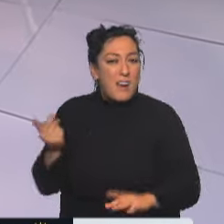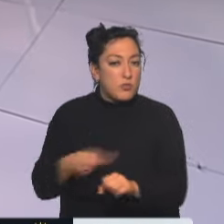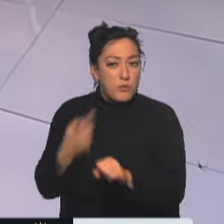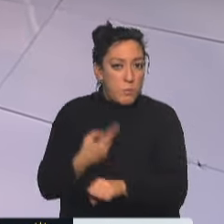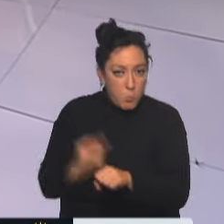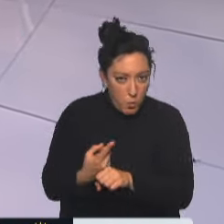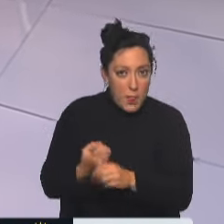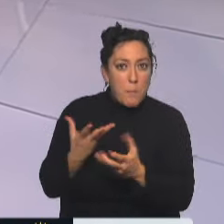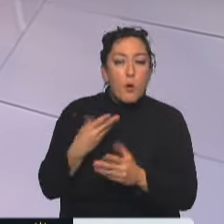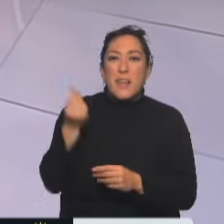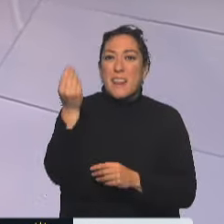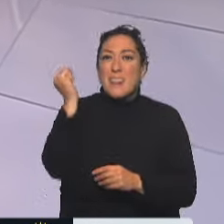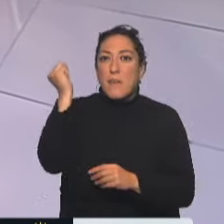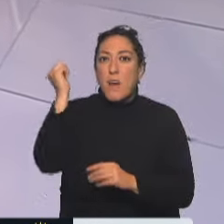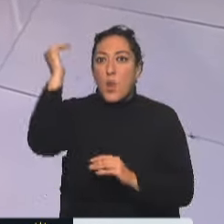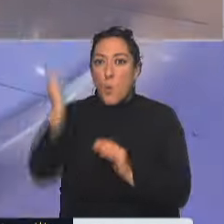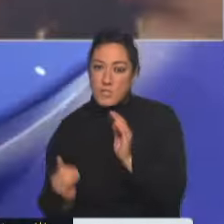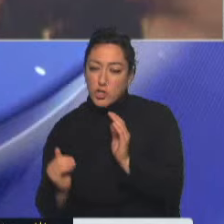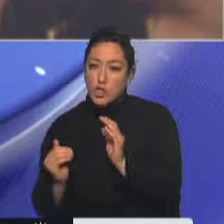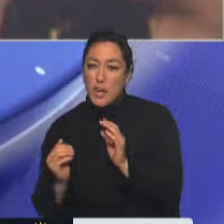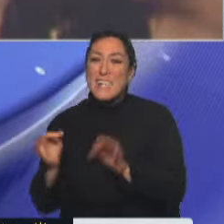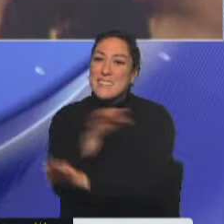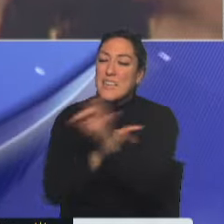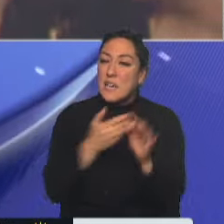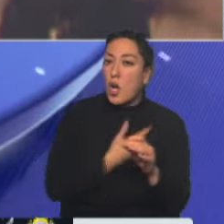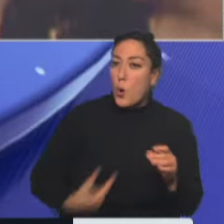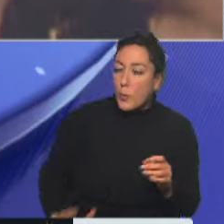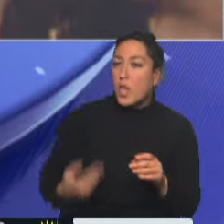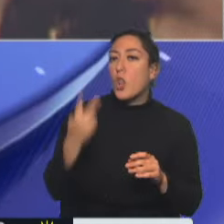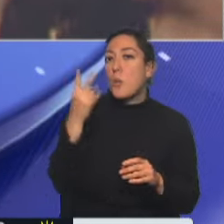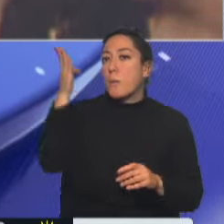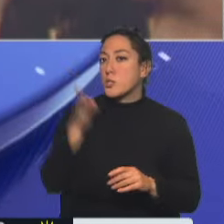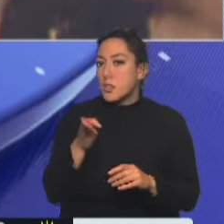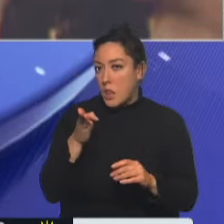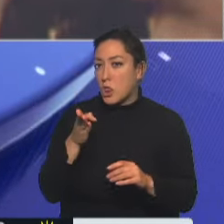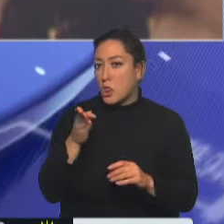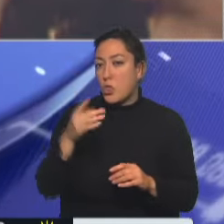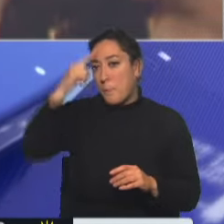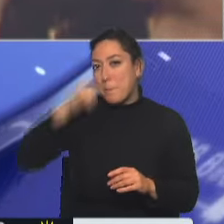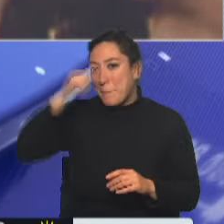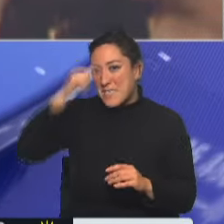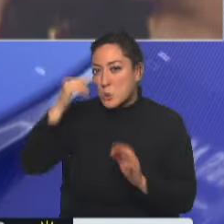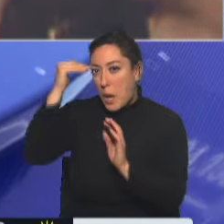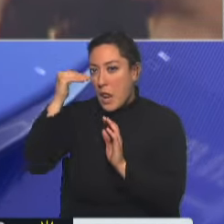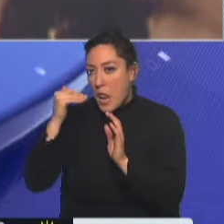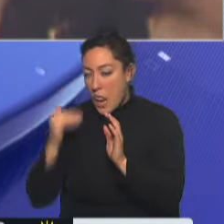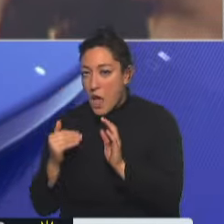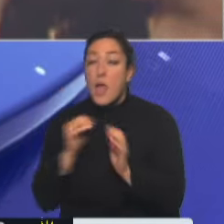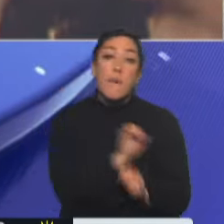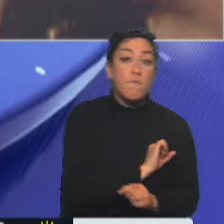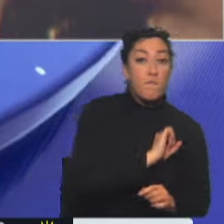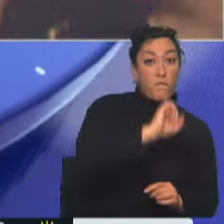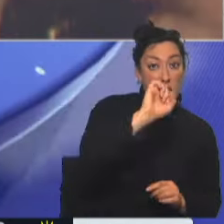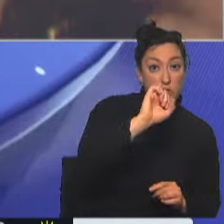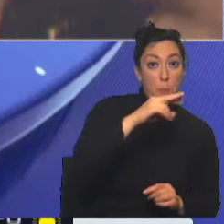tasa de devaluación. El gobierno sostiene una estrategia de crawling peg a un 2% mensual. Y la inflación,